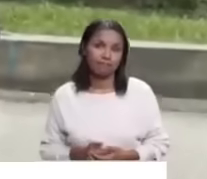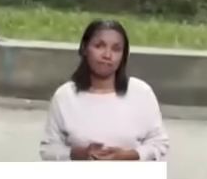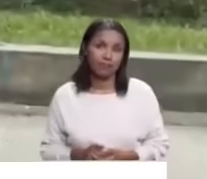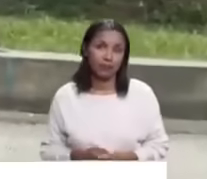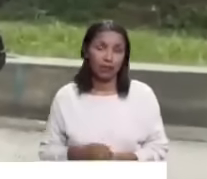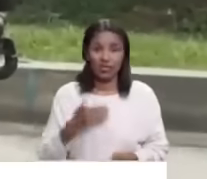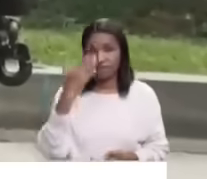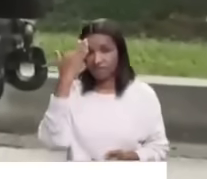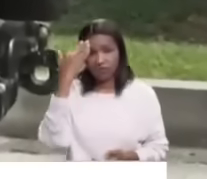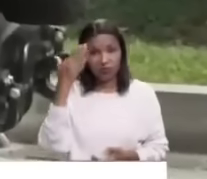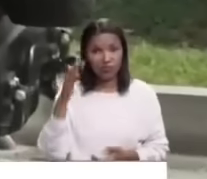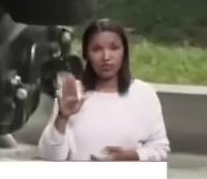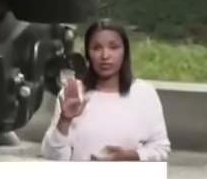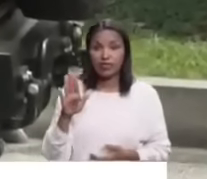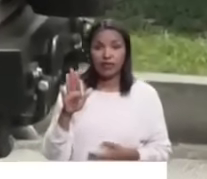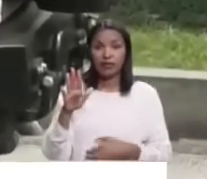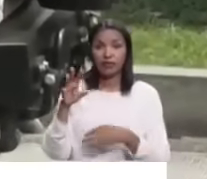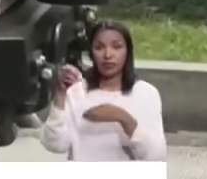momento en qué